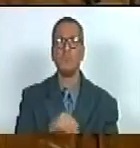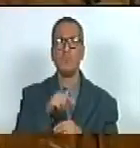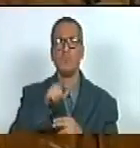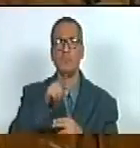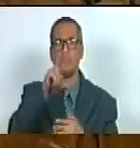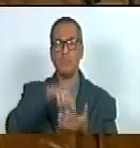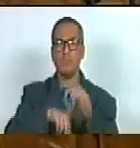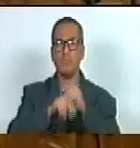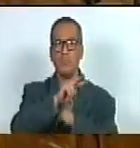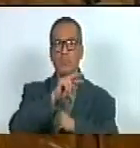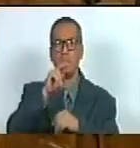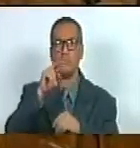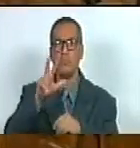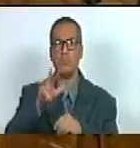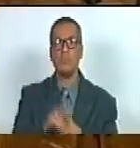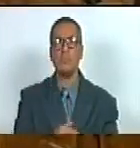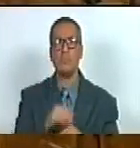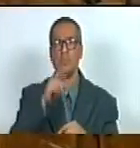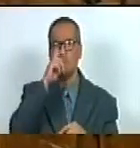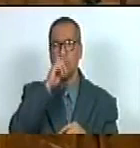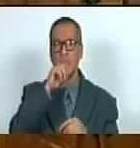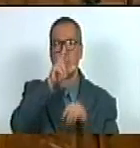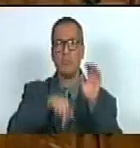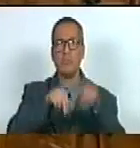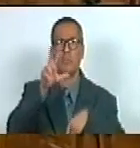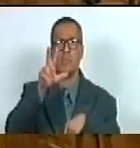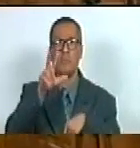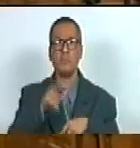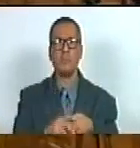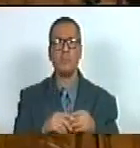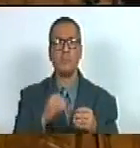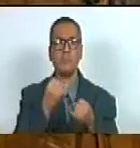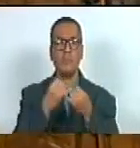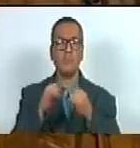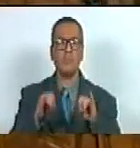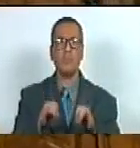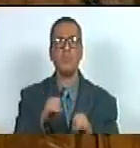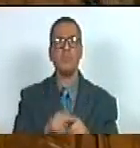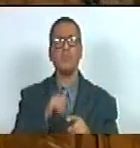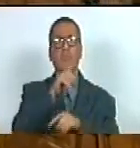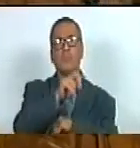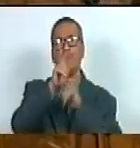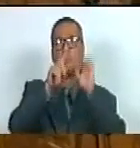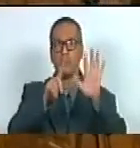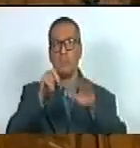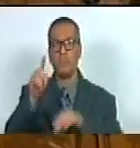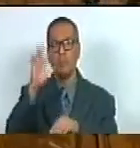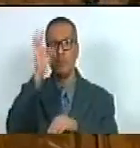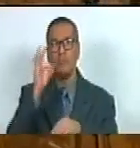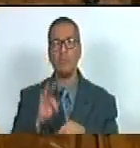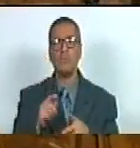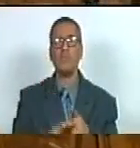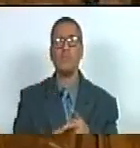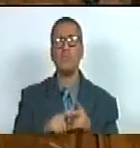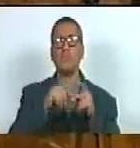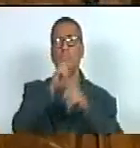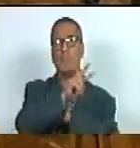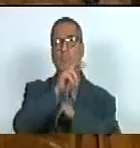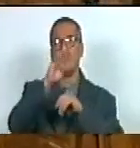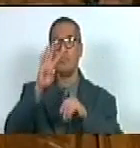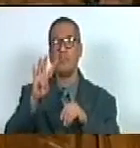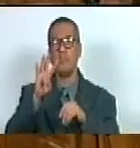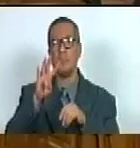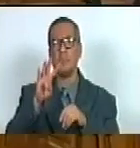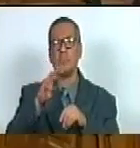2022 año 213 independencia 164 de la federación y 24